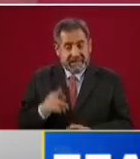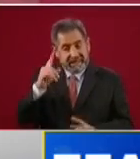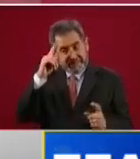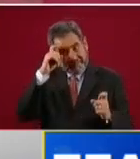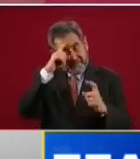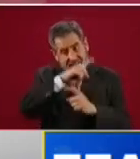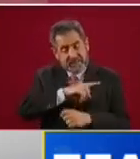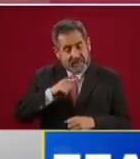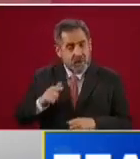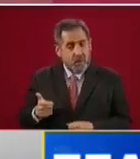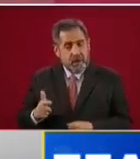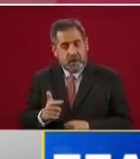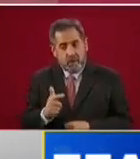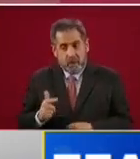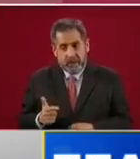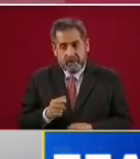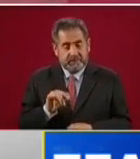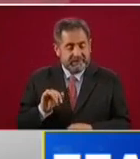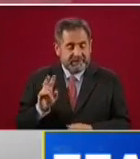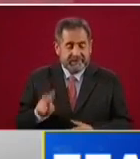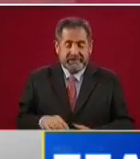difícil en Guanajuato.